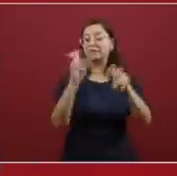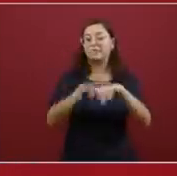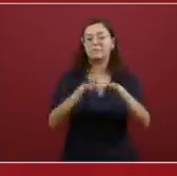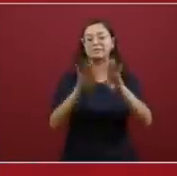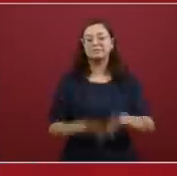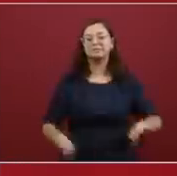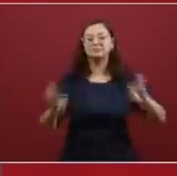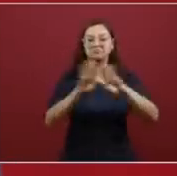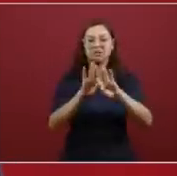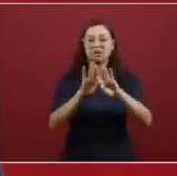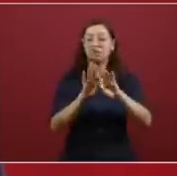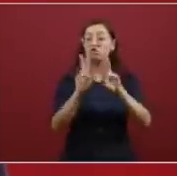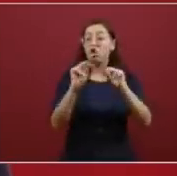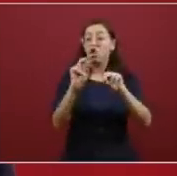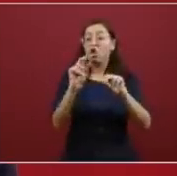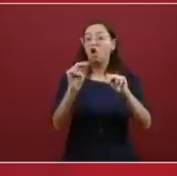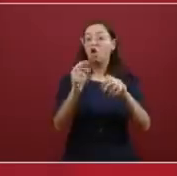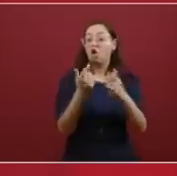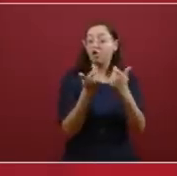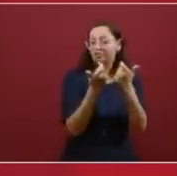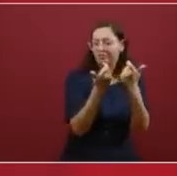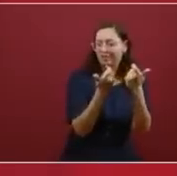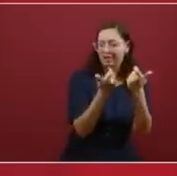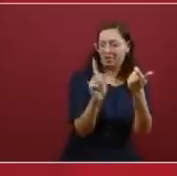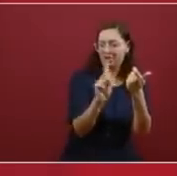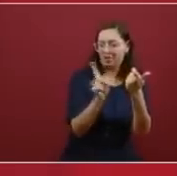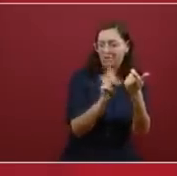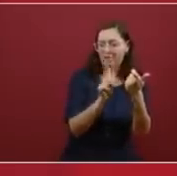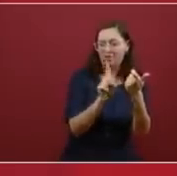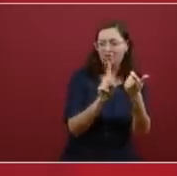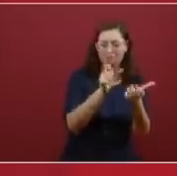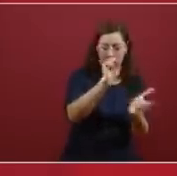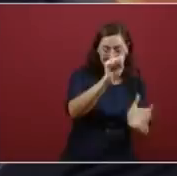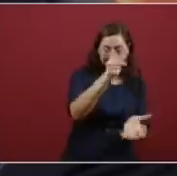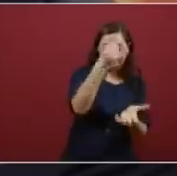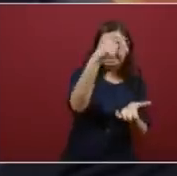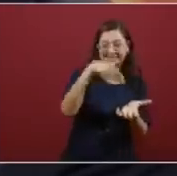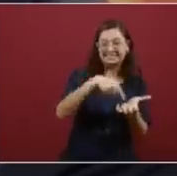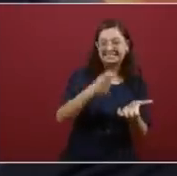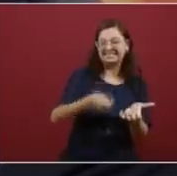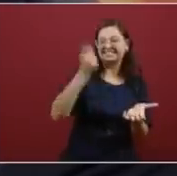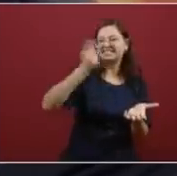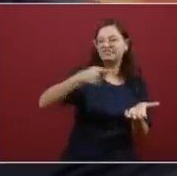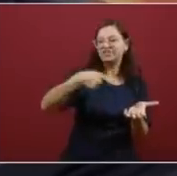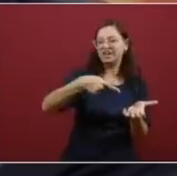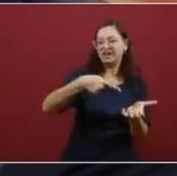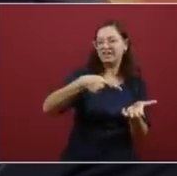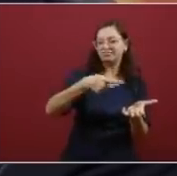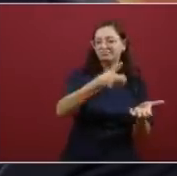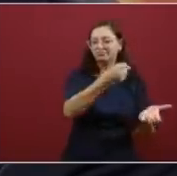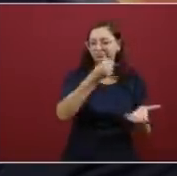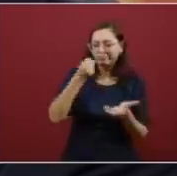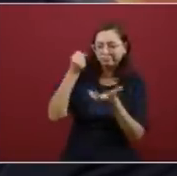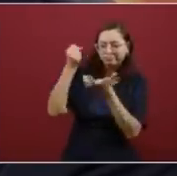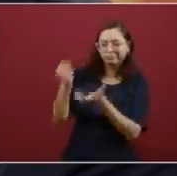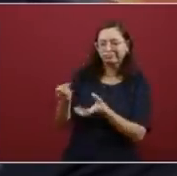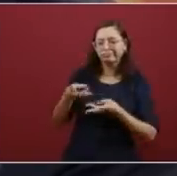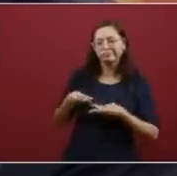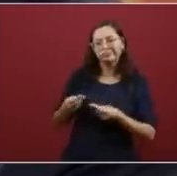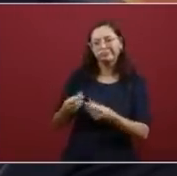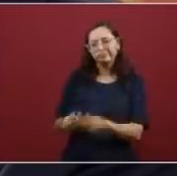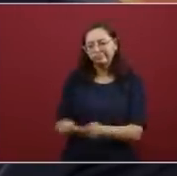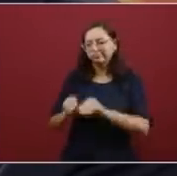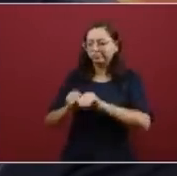que significa el dinero, sino porque eso es inversión para